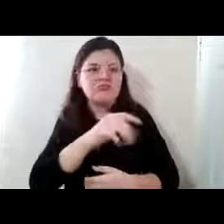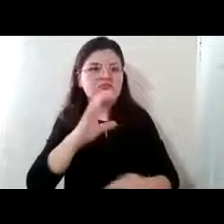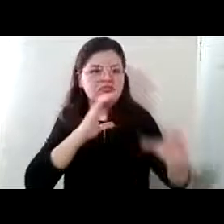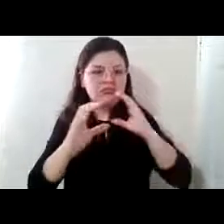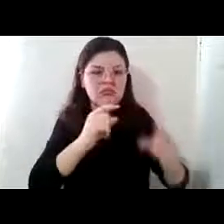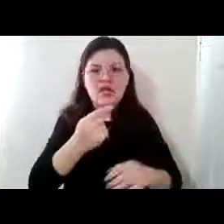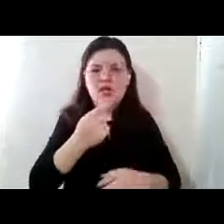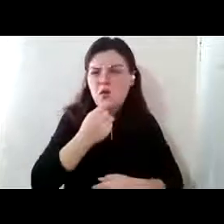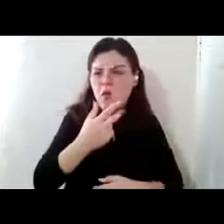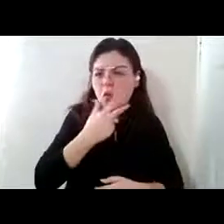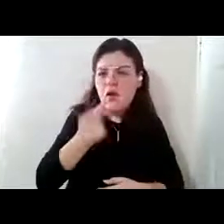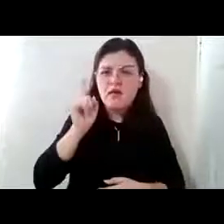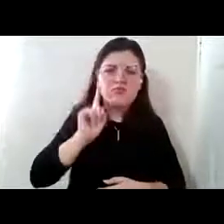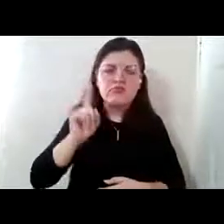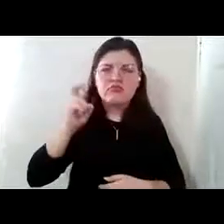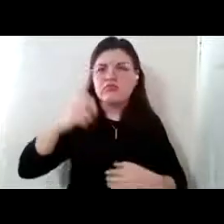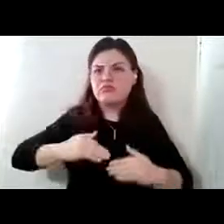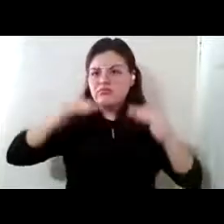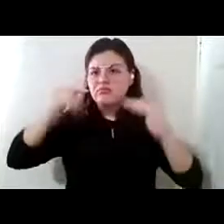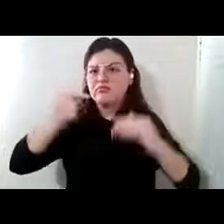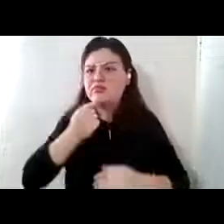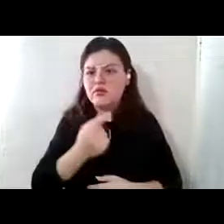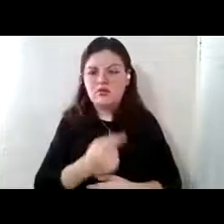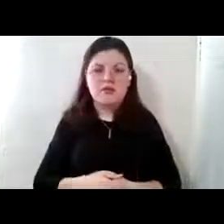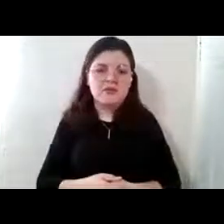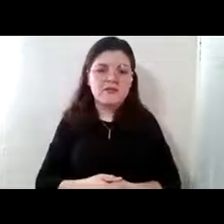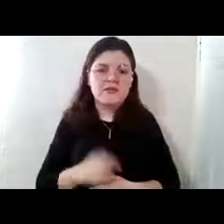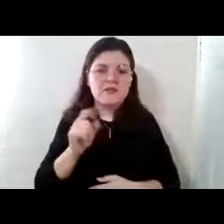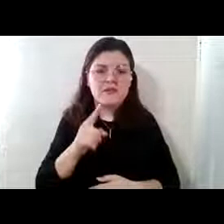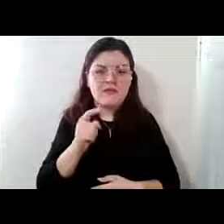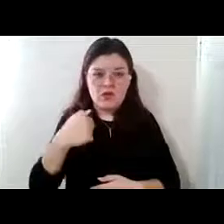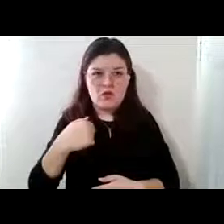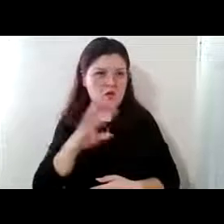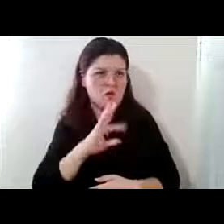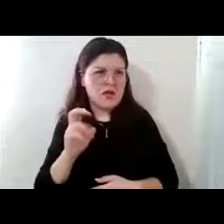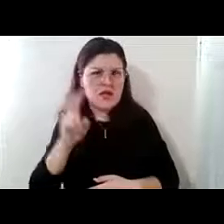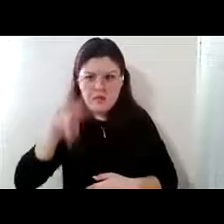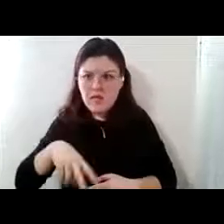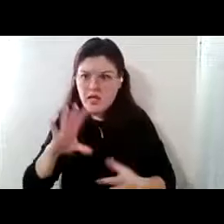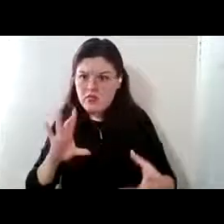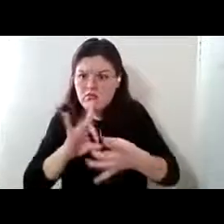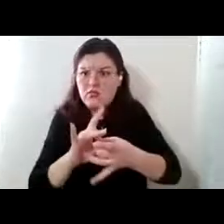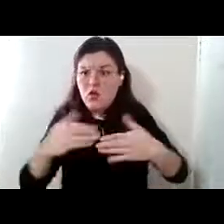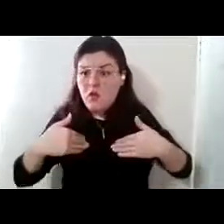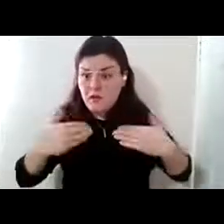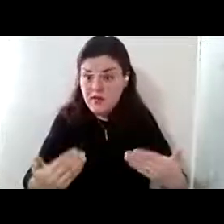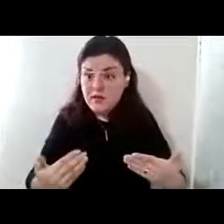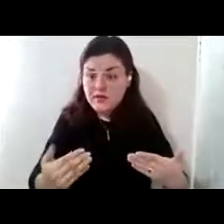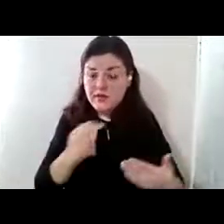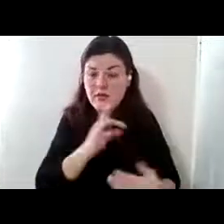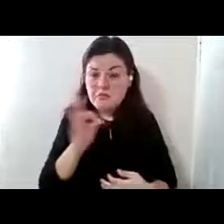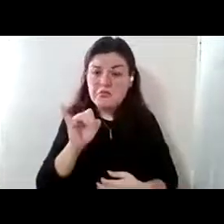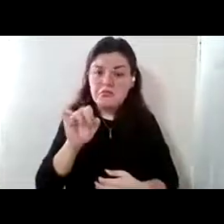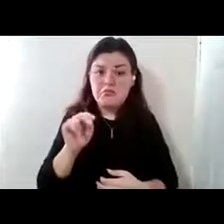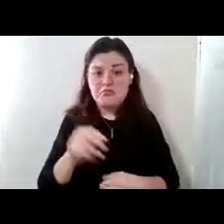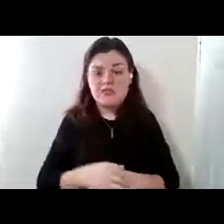niñas y adolescentes? En realidad estoy generando un vínculo de confianza, que eso es sumamente importante. Por ejemplo, hablando también dentro